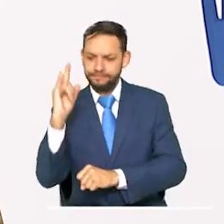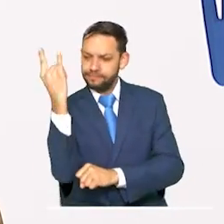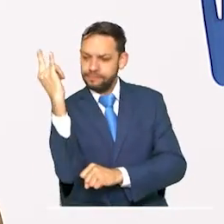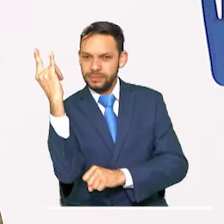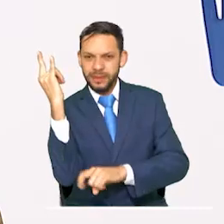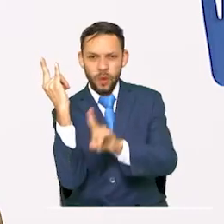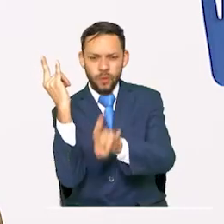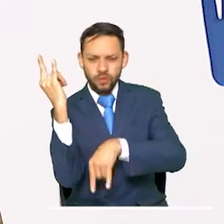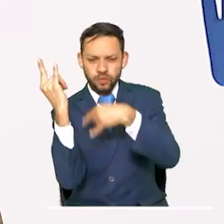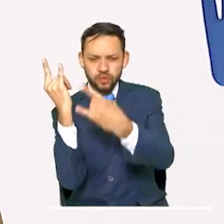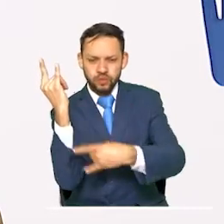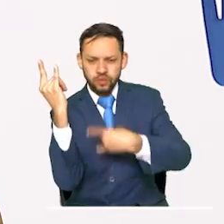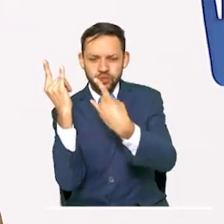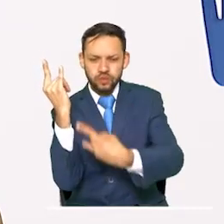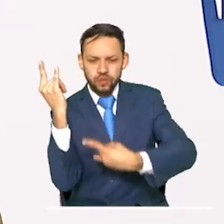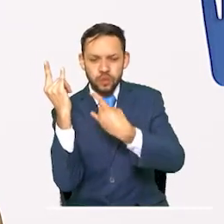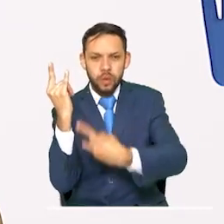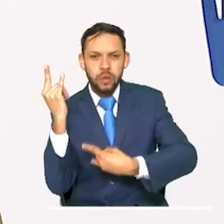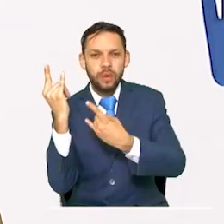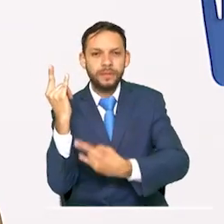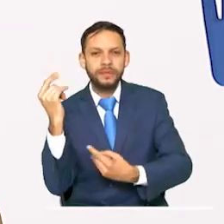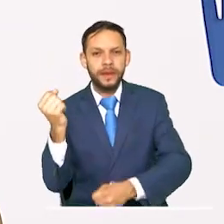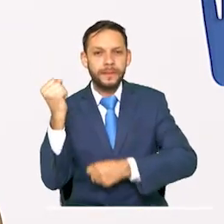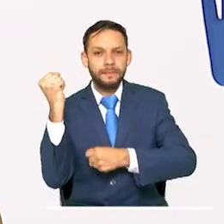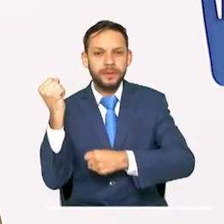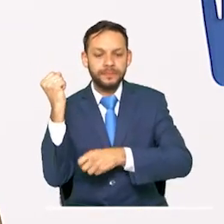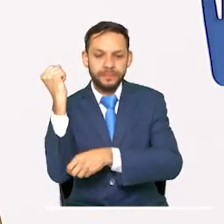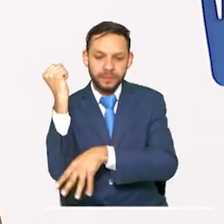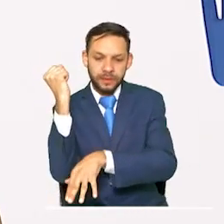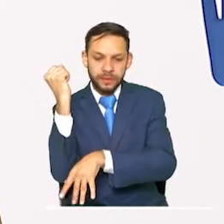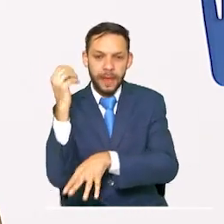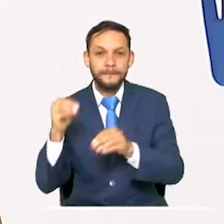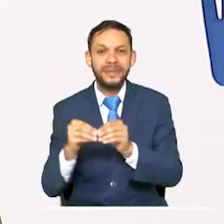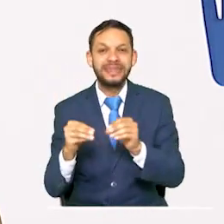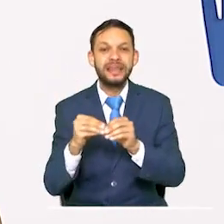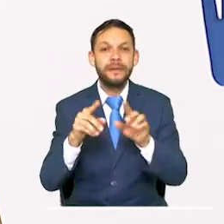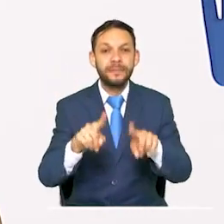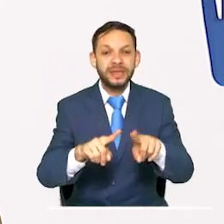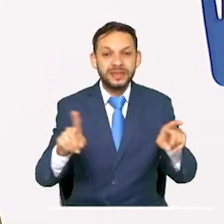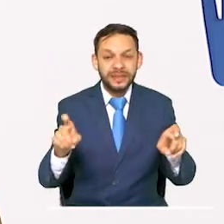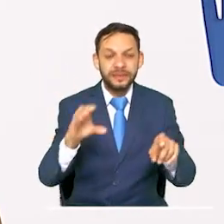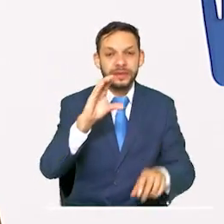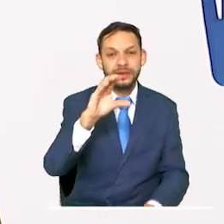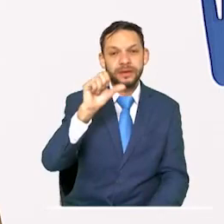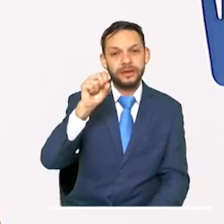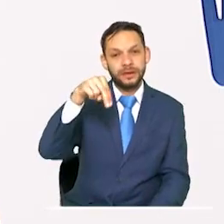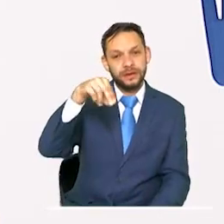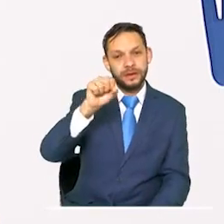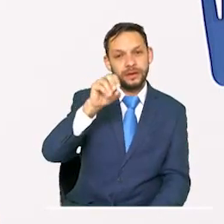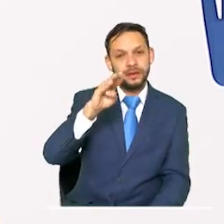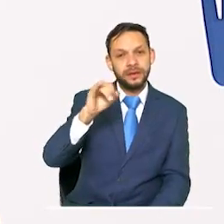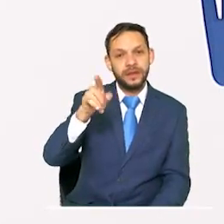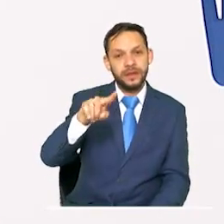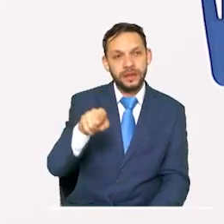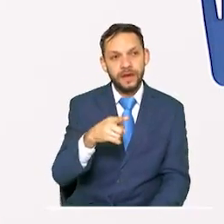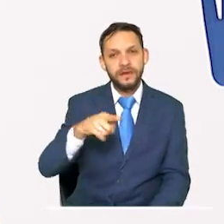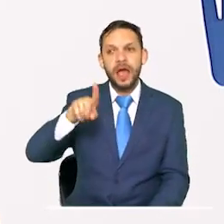escuchar que se habla ahora de los cannabinoides. Entonces la gente dice